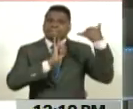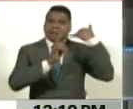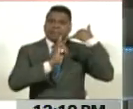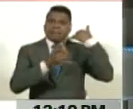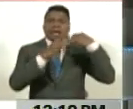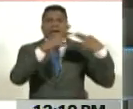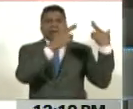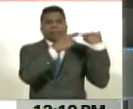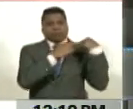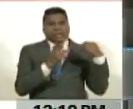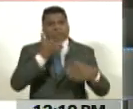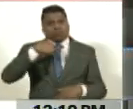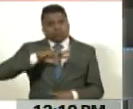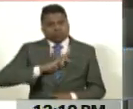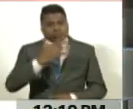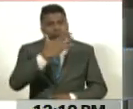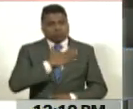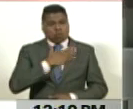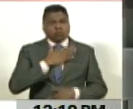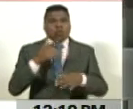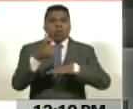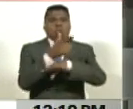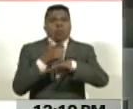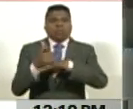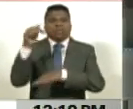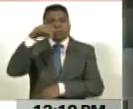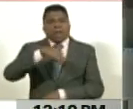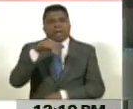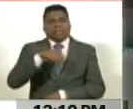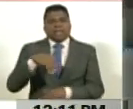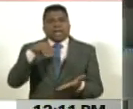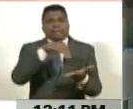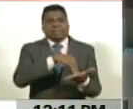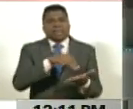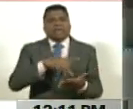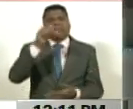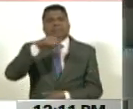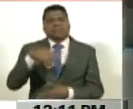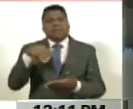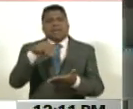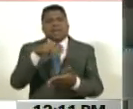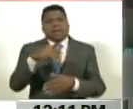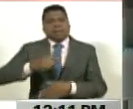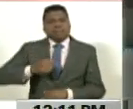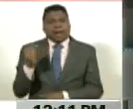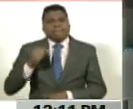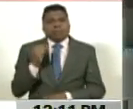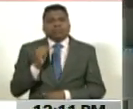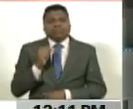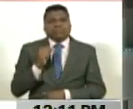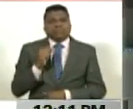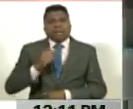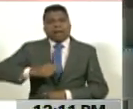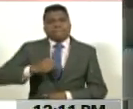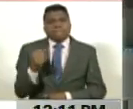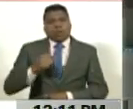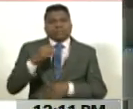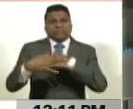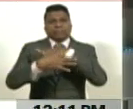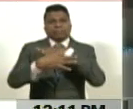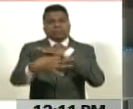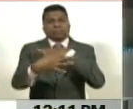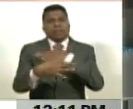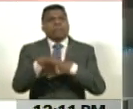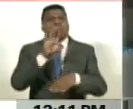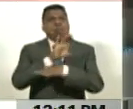de parte de quienes gobiernan el estado Miranda. Acá en el estado Miranda debe haber una policía estatal, una policía que debe